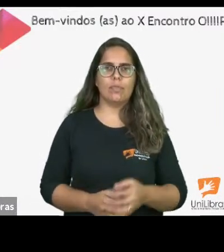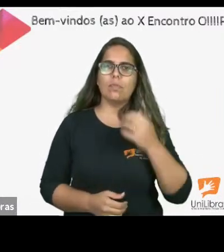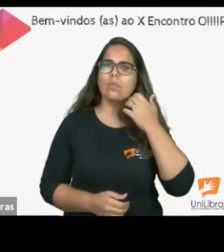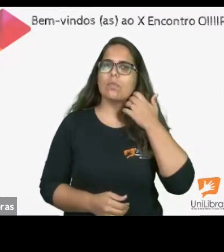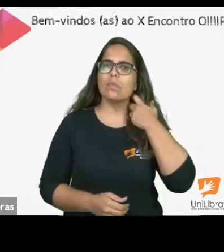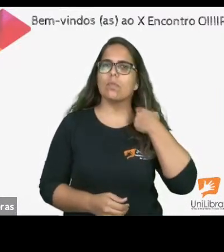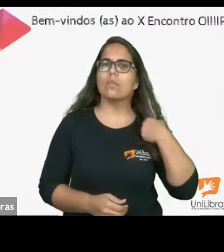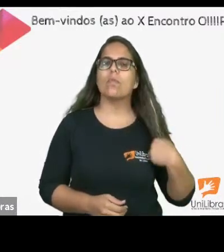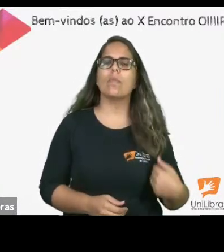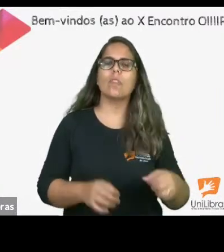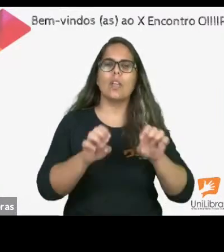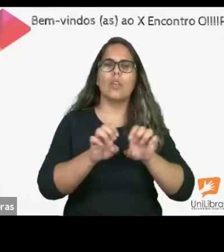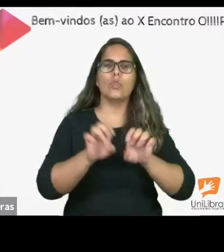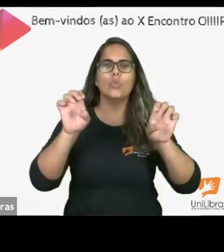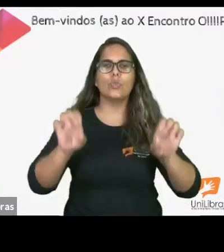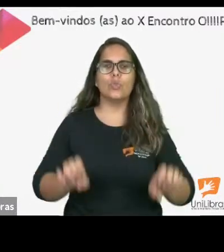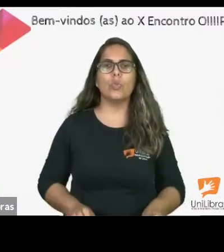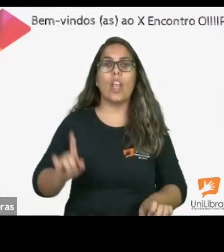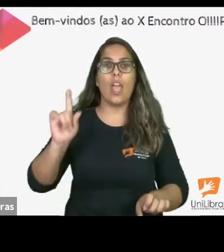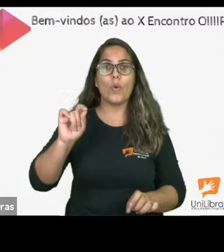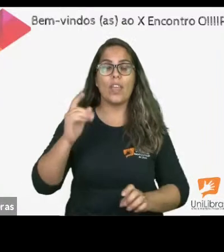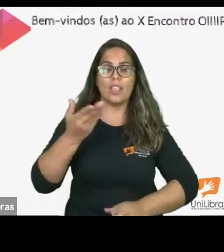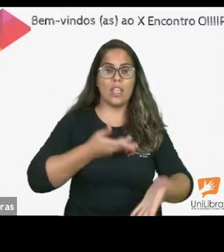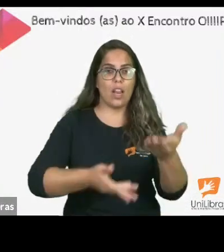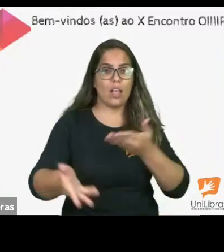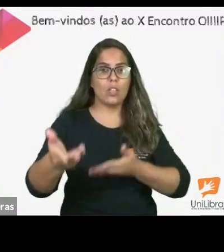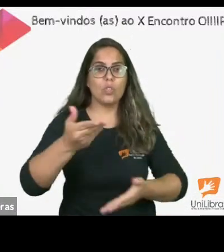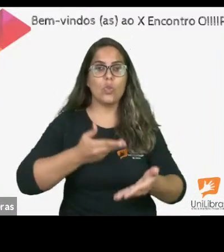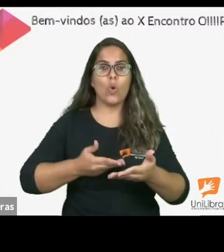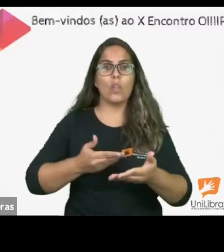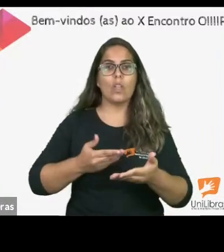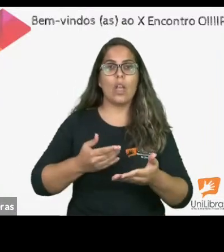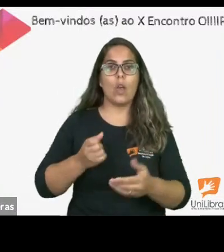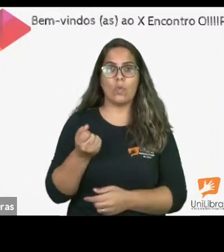Estructura, aquello que se relaciona de un cierto modo,